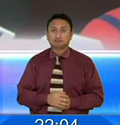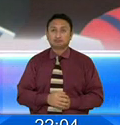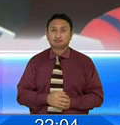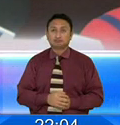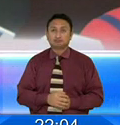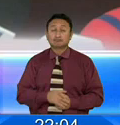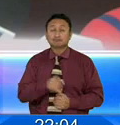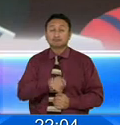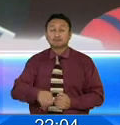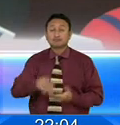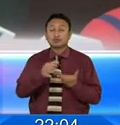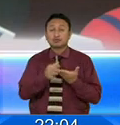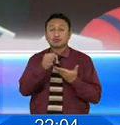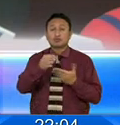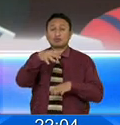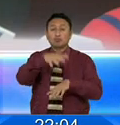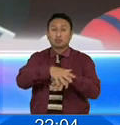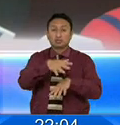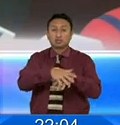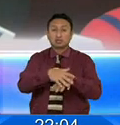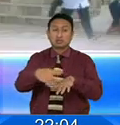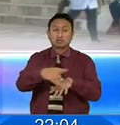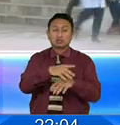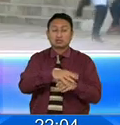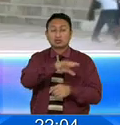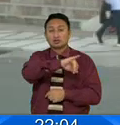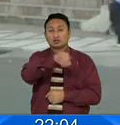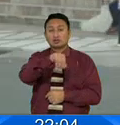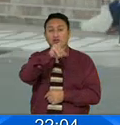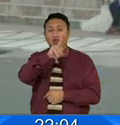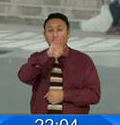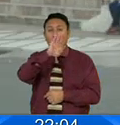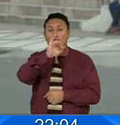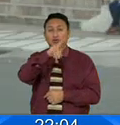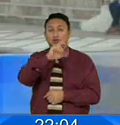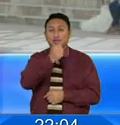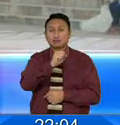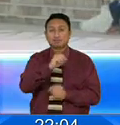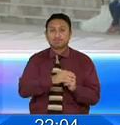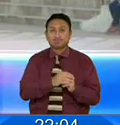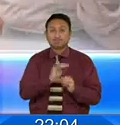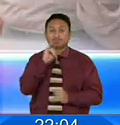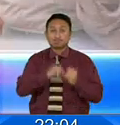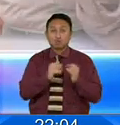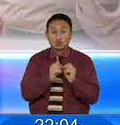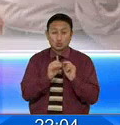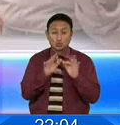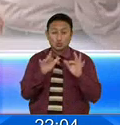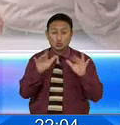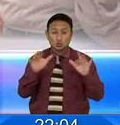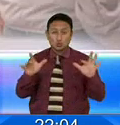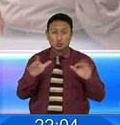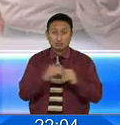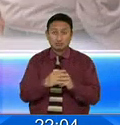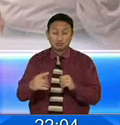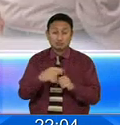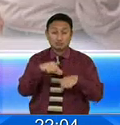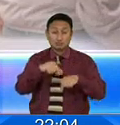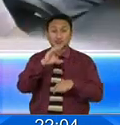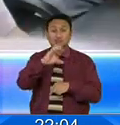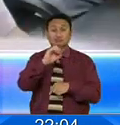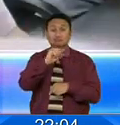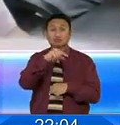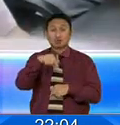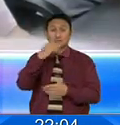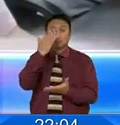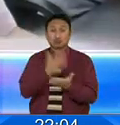en la parroquia Machala, en la parroquia Jubones. Para evitar que el nuevo virus se propague rápidamente en la población orense, el COE provincial